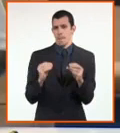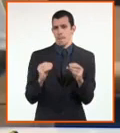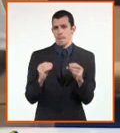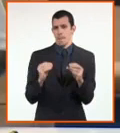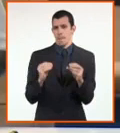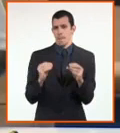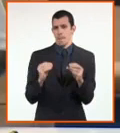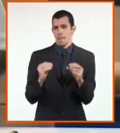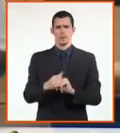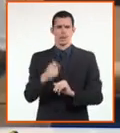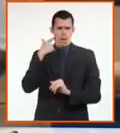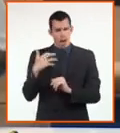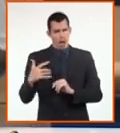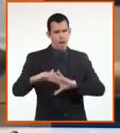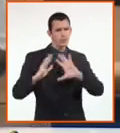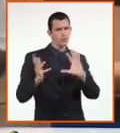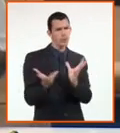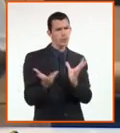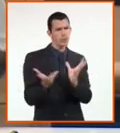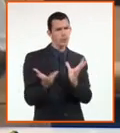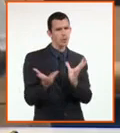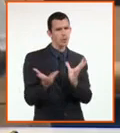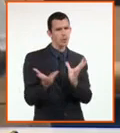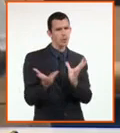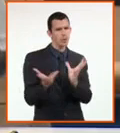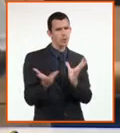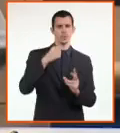próximos años proponiéndonos un grupo de objetivos,